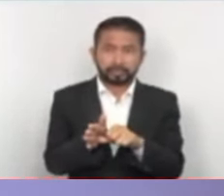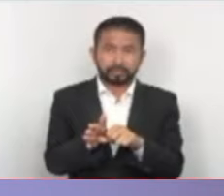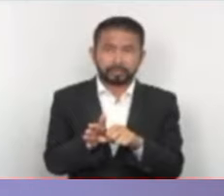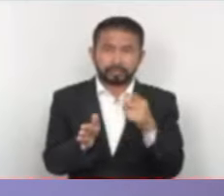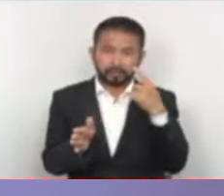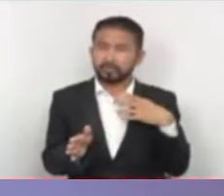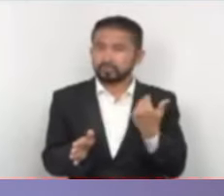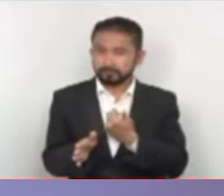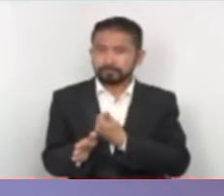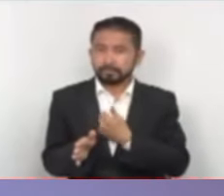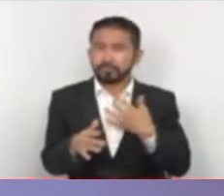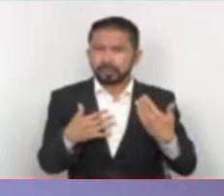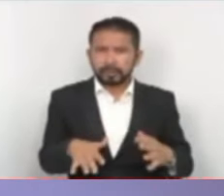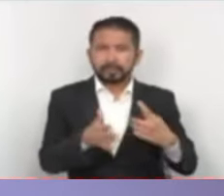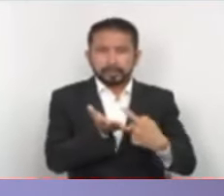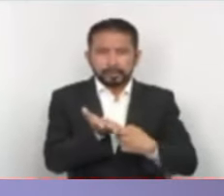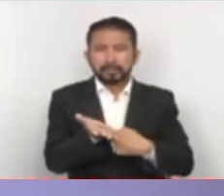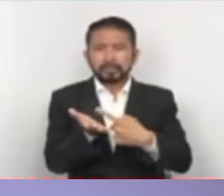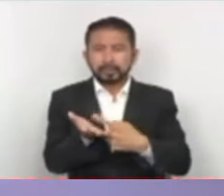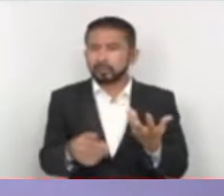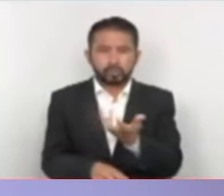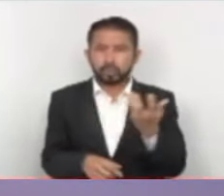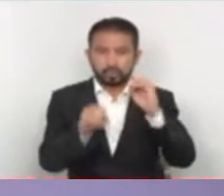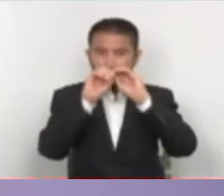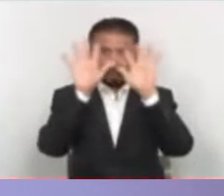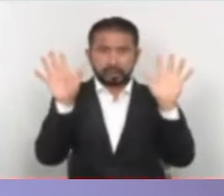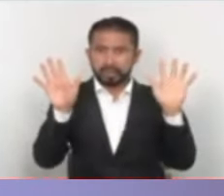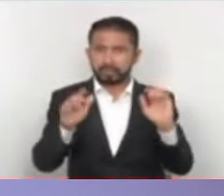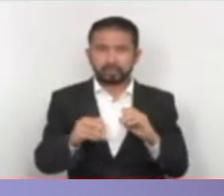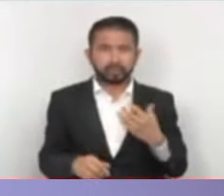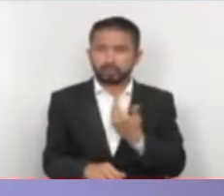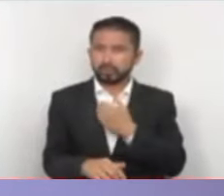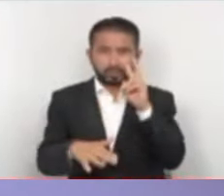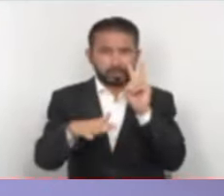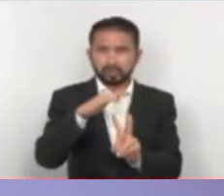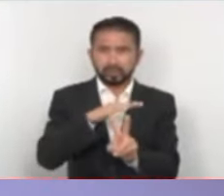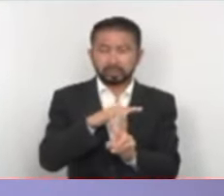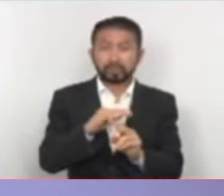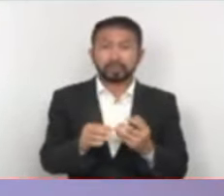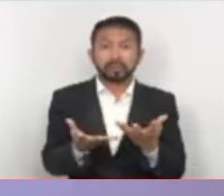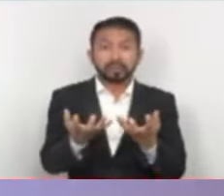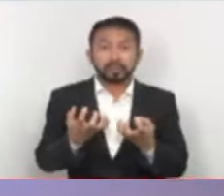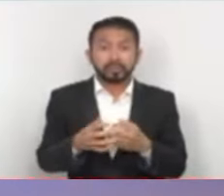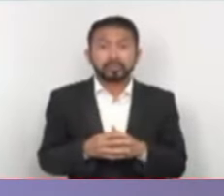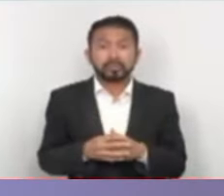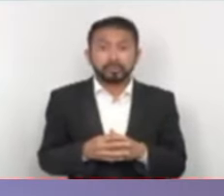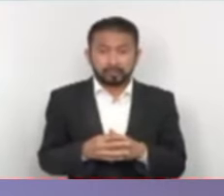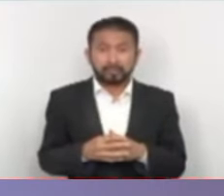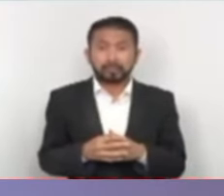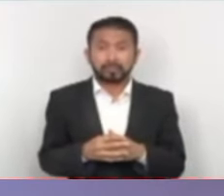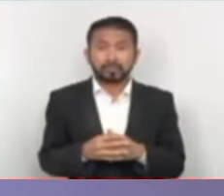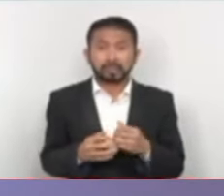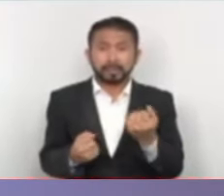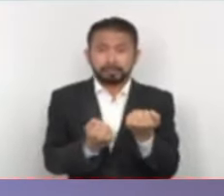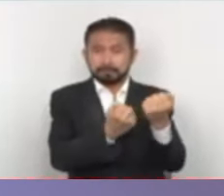hay algo que lo hemos platicado y estamos todos en esa misma visión, es que queremos que se le dé un trato